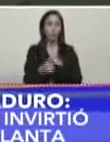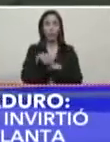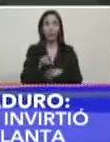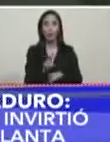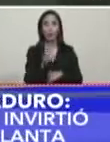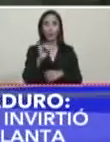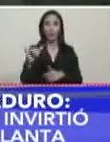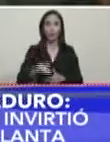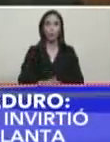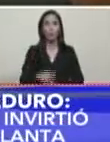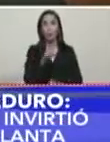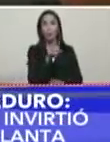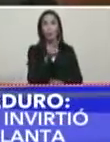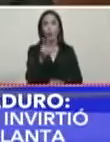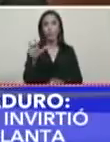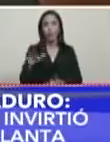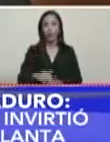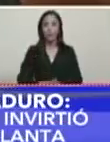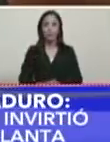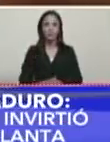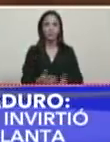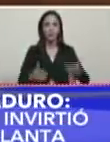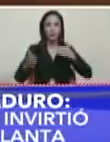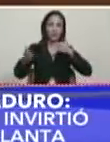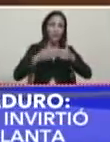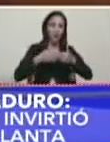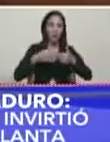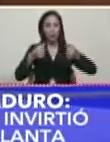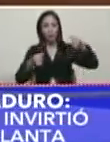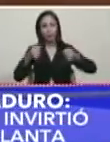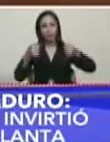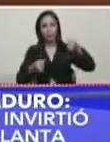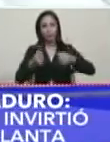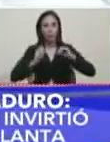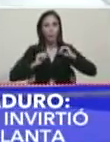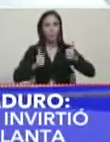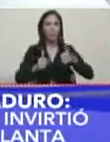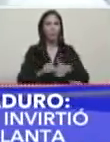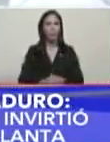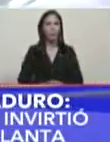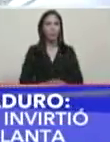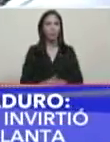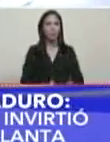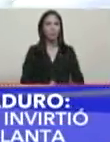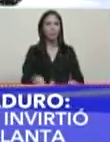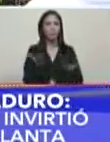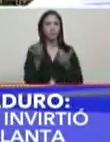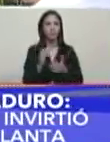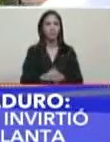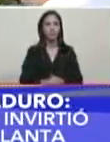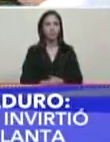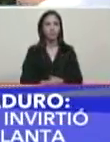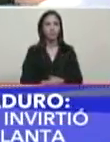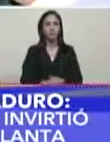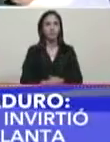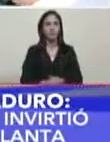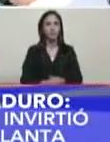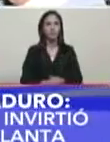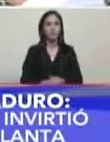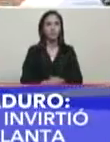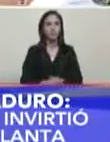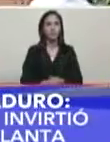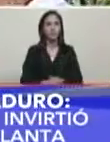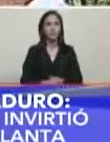Cuenta de tres, cerramos la puerta. Uno, dos, tres, de la planta industrial recuperada con